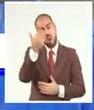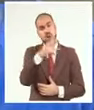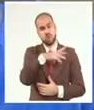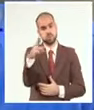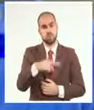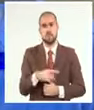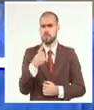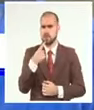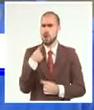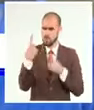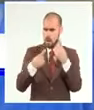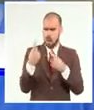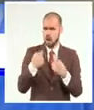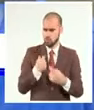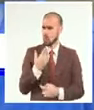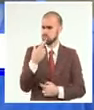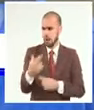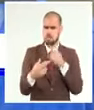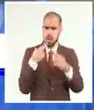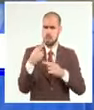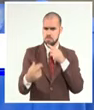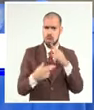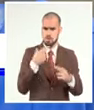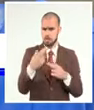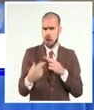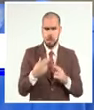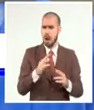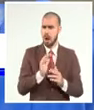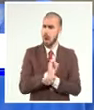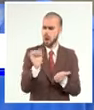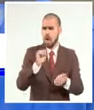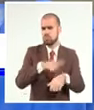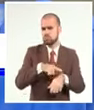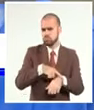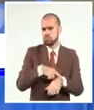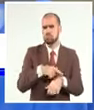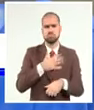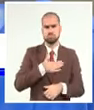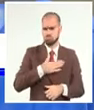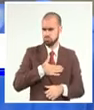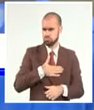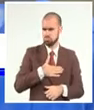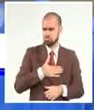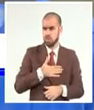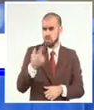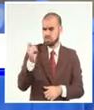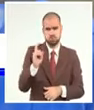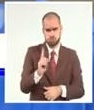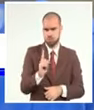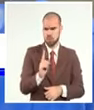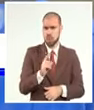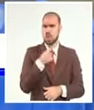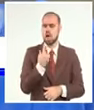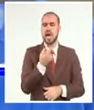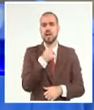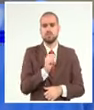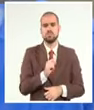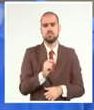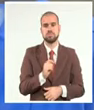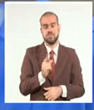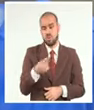yo he respondido, me han dado mi tiempo para yo hablar. En ningún momento teníamos que haber